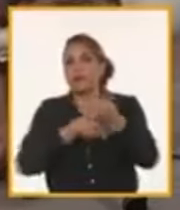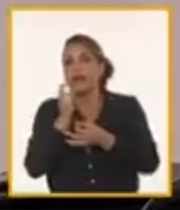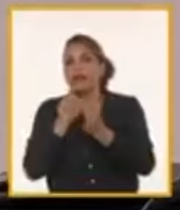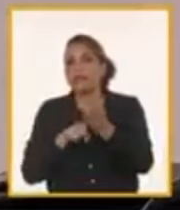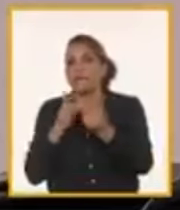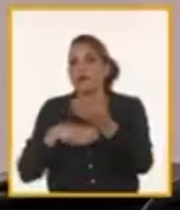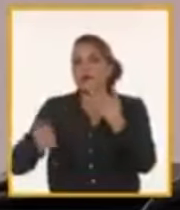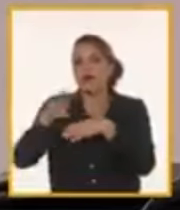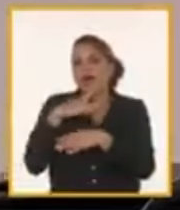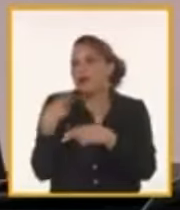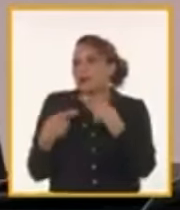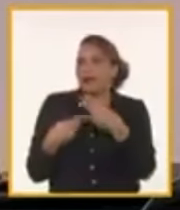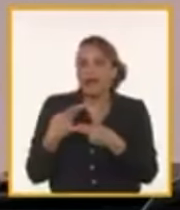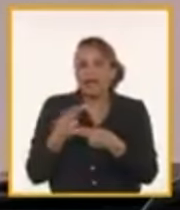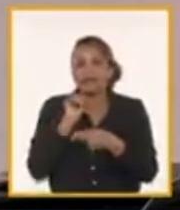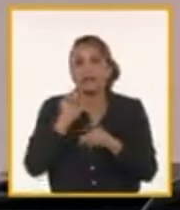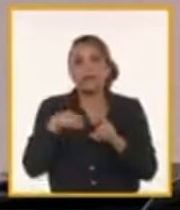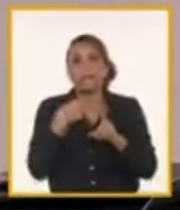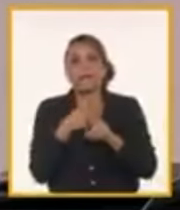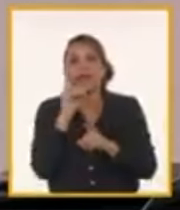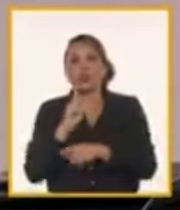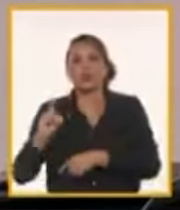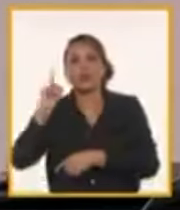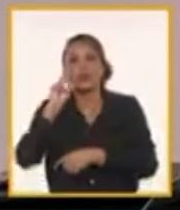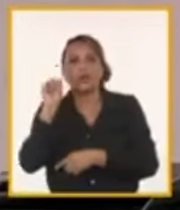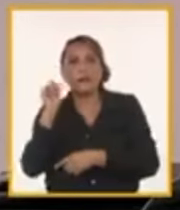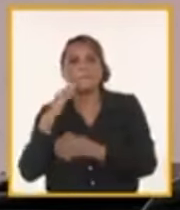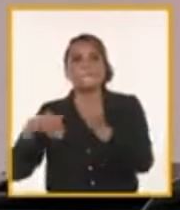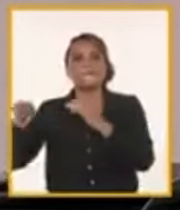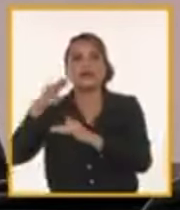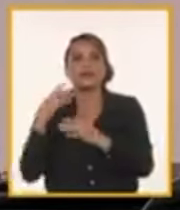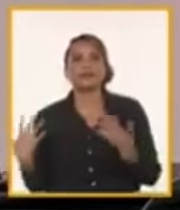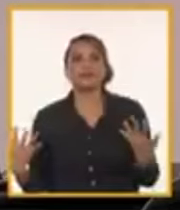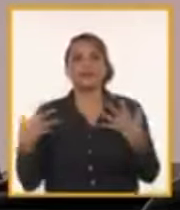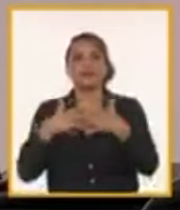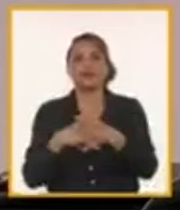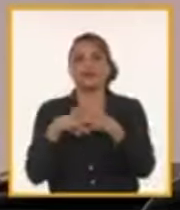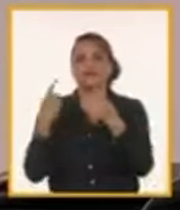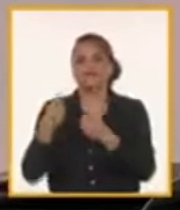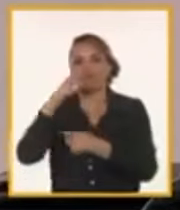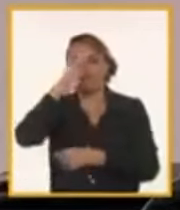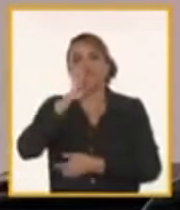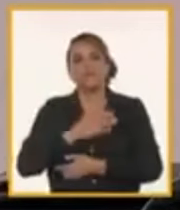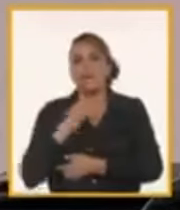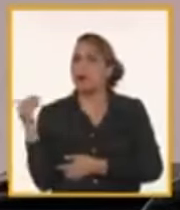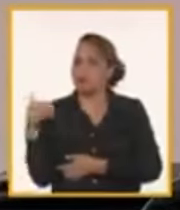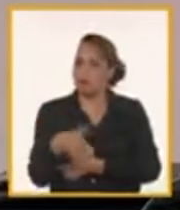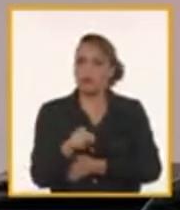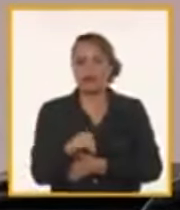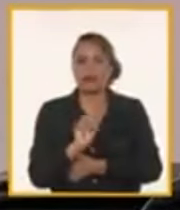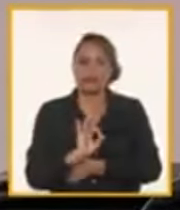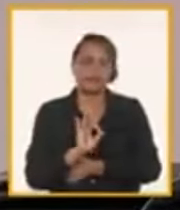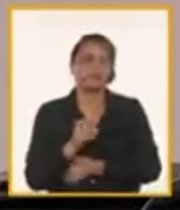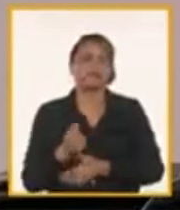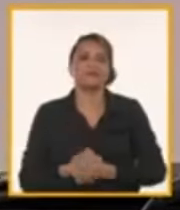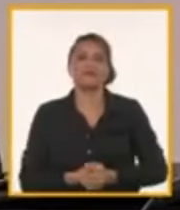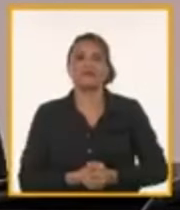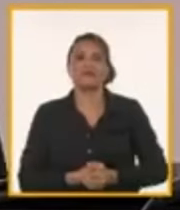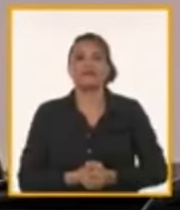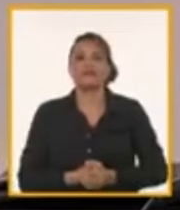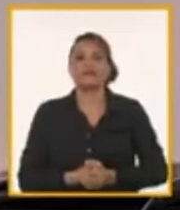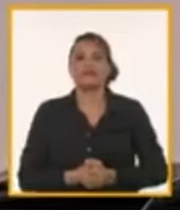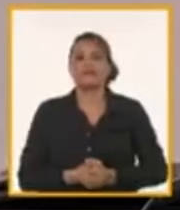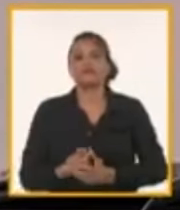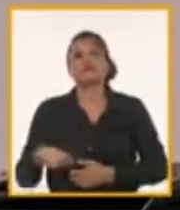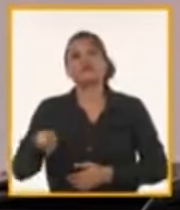estamos haciendo para tener más doctores y tener más máster sobre todo vinculado a las necesidades principales del país pero bueno como